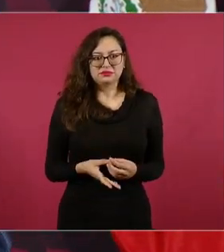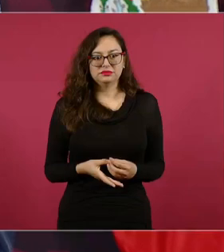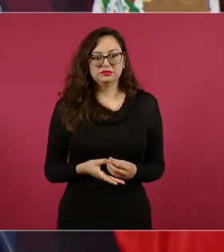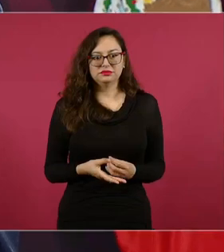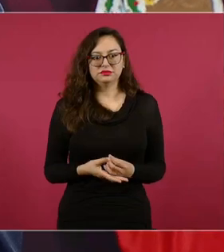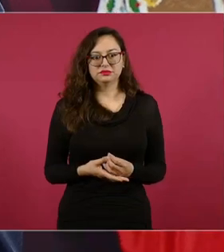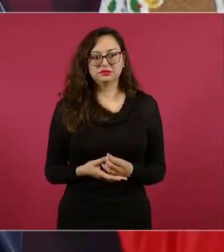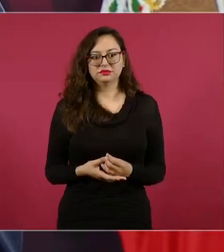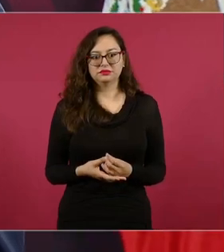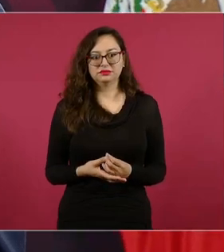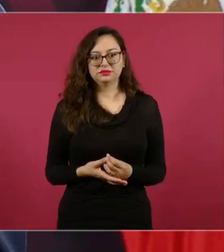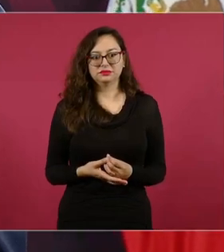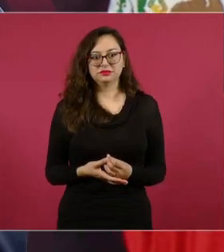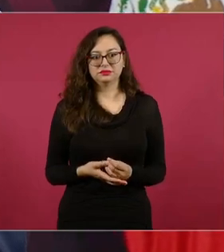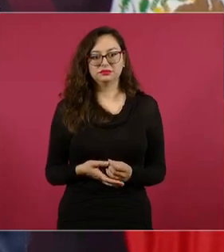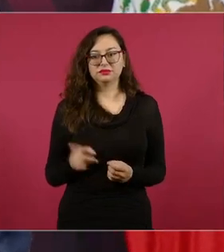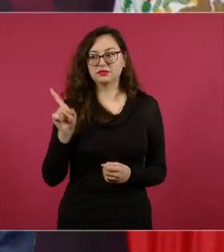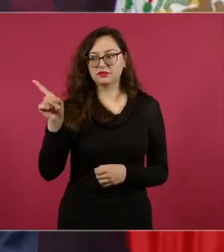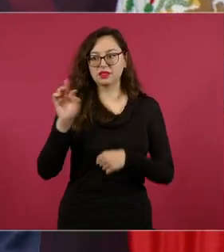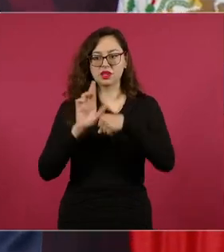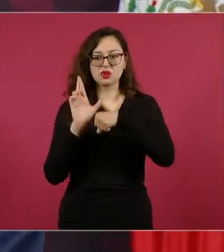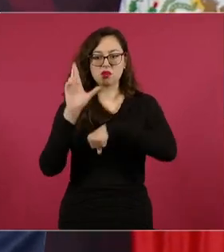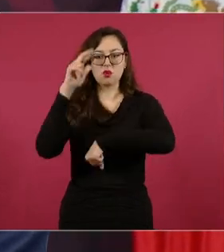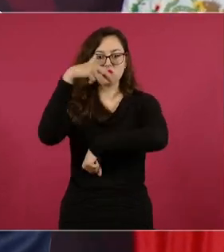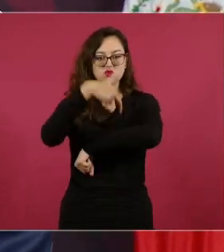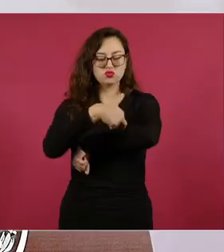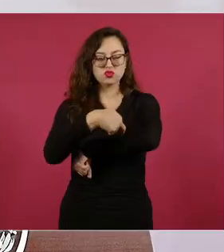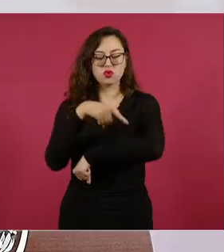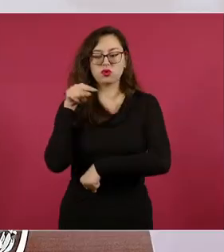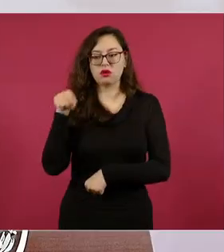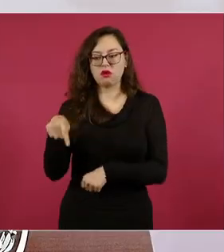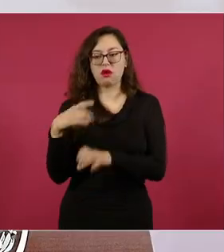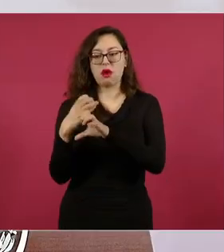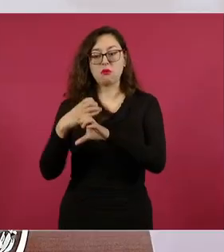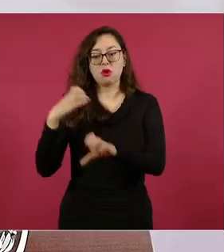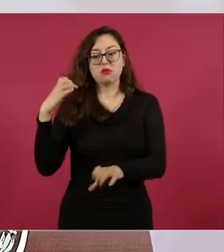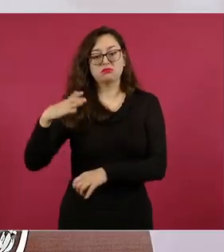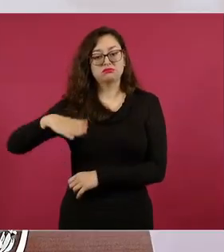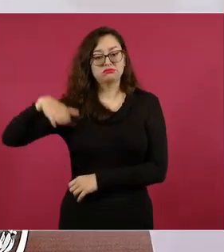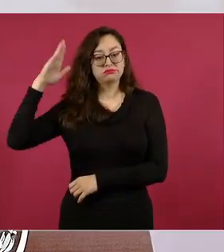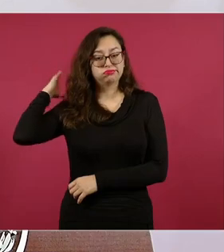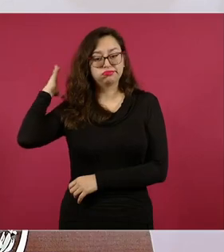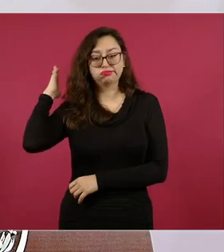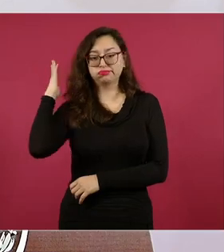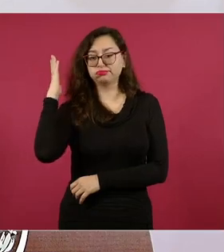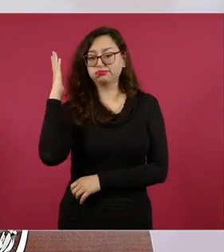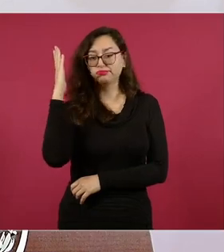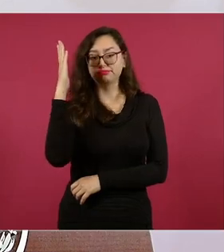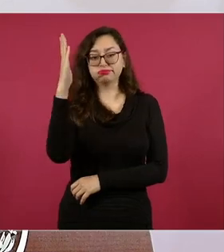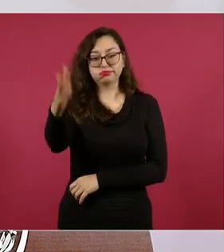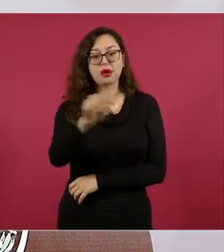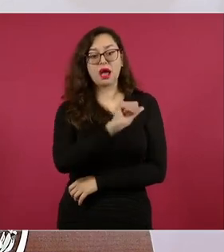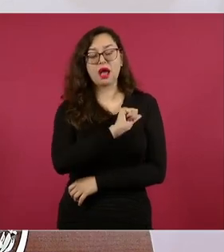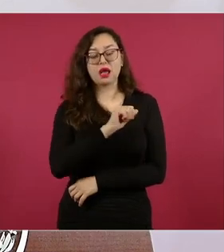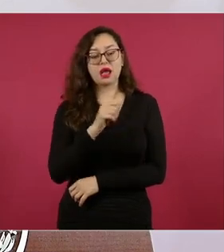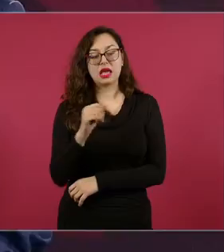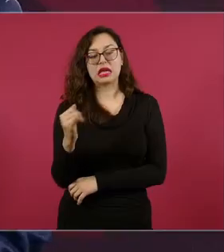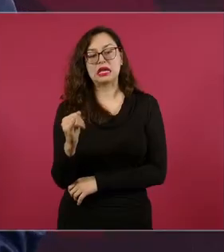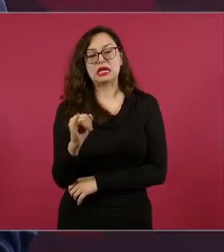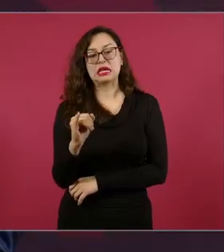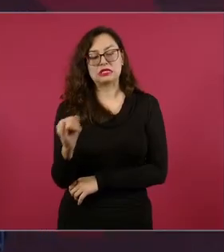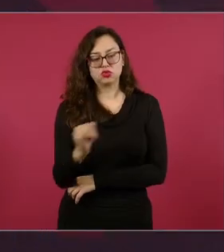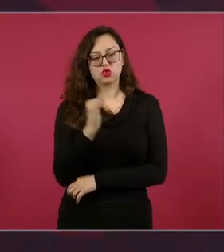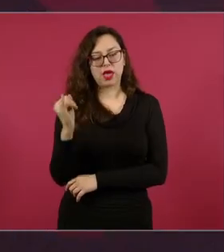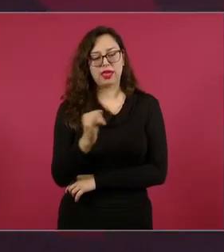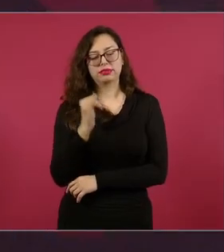agarrábamos el camión aquí en el Monumento de la Revolución, todo insurgente, porque la casa del estudiante tabasqueño